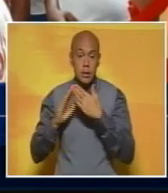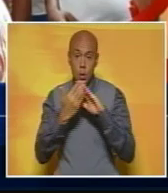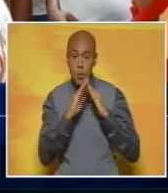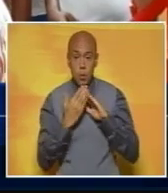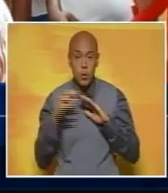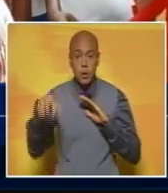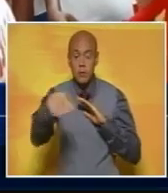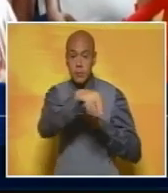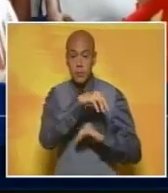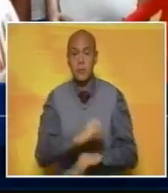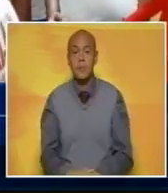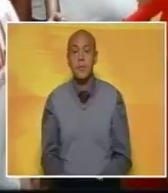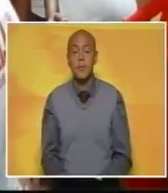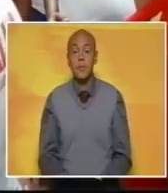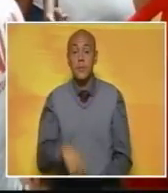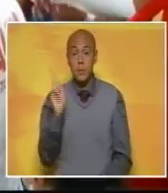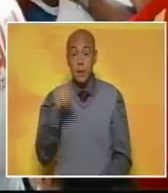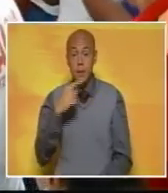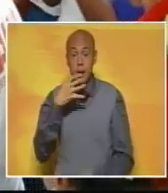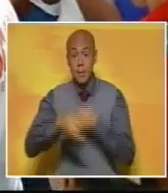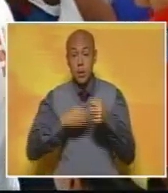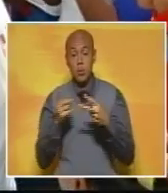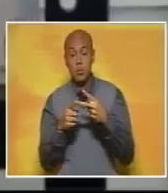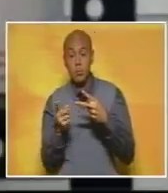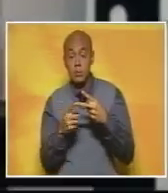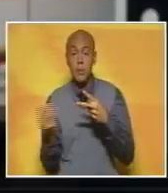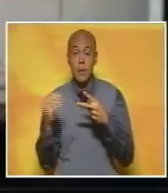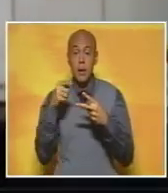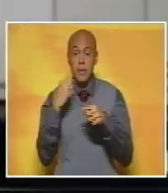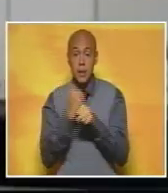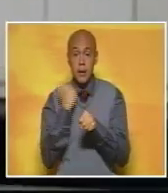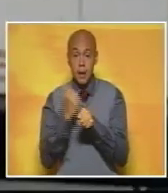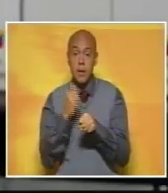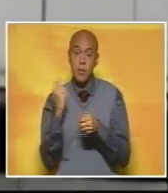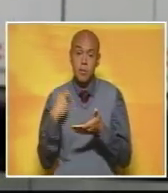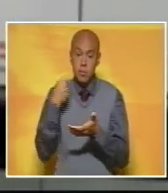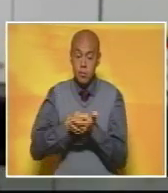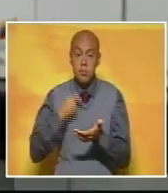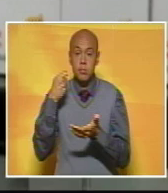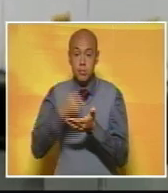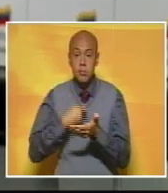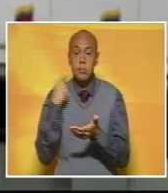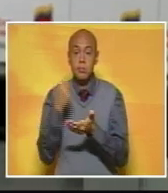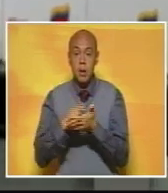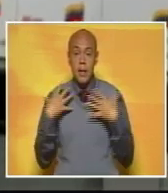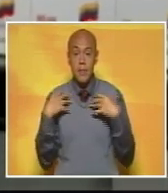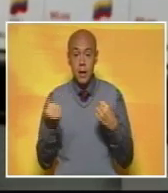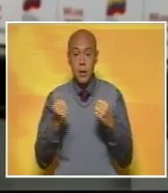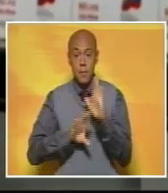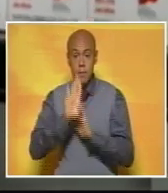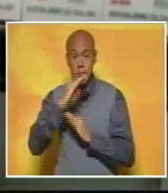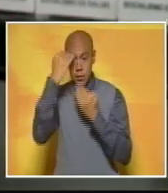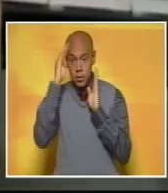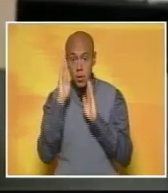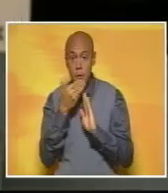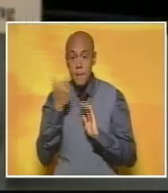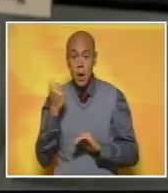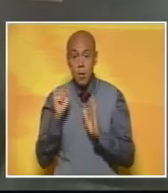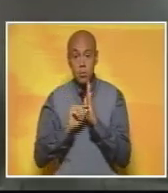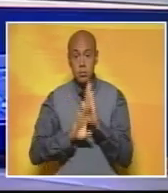sectores. Afirmó que seguirán trabajando e invirtiendo en el sector salud para mejorar la atención a los habitantes del municipio.